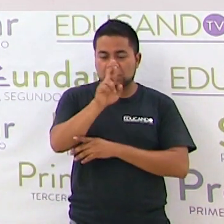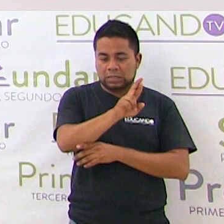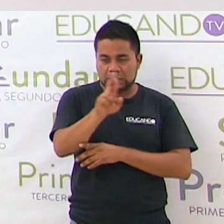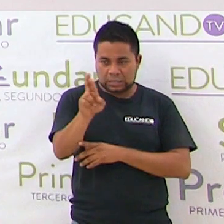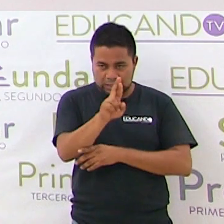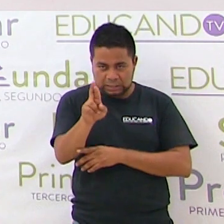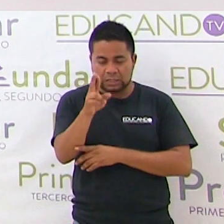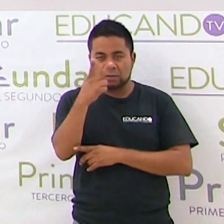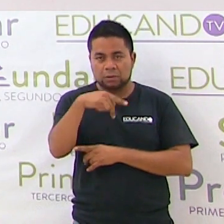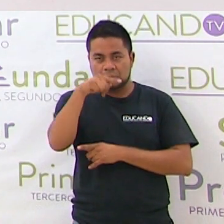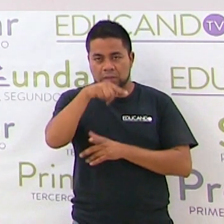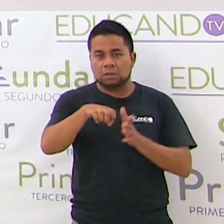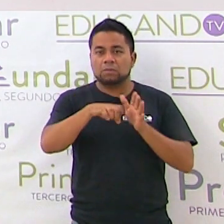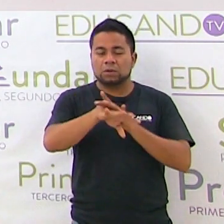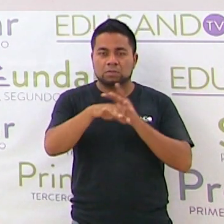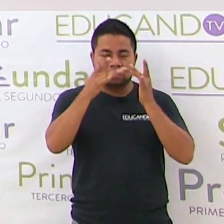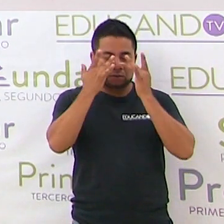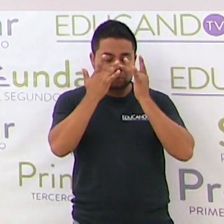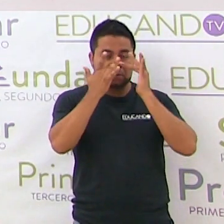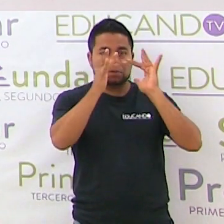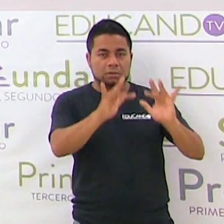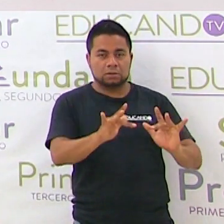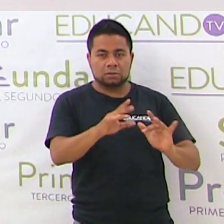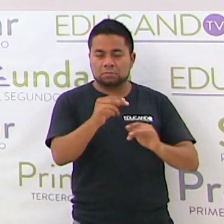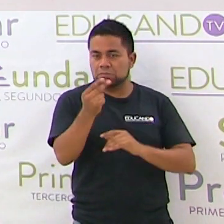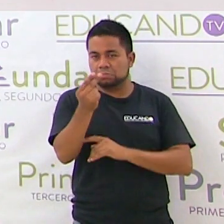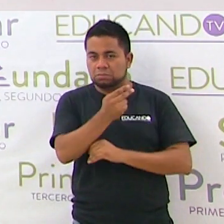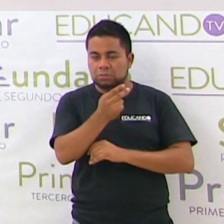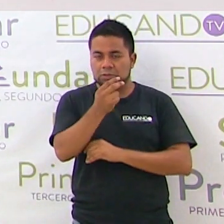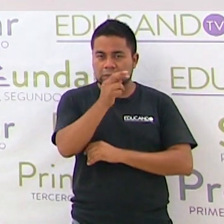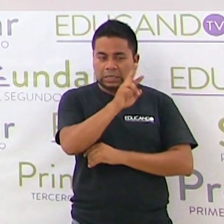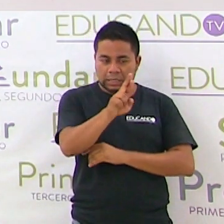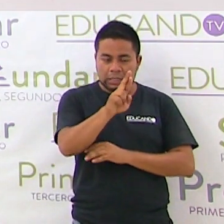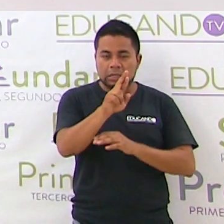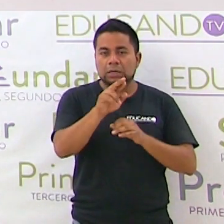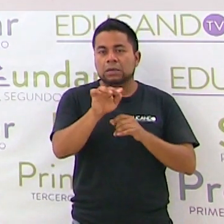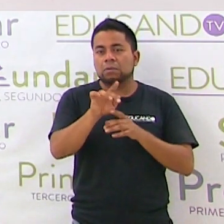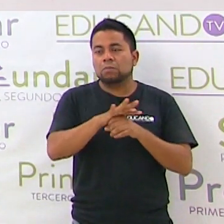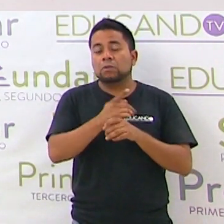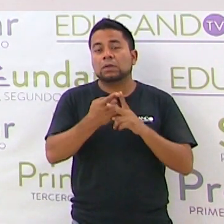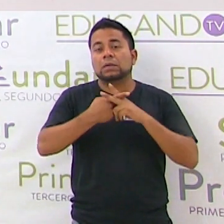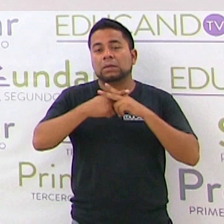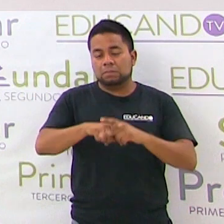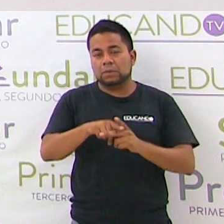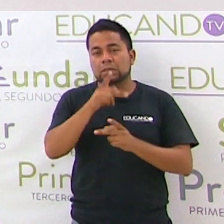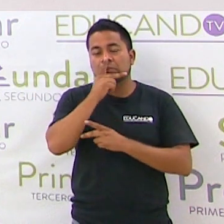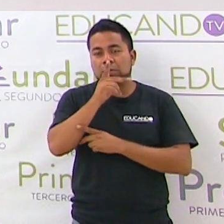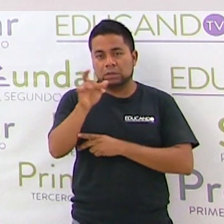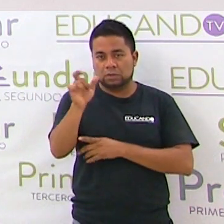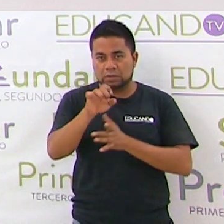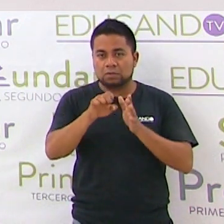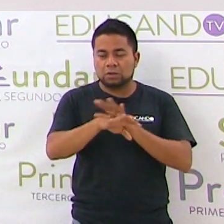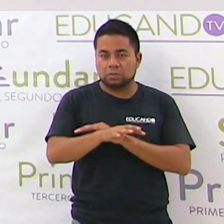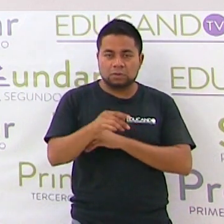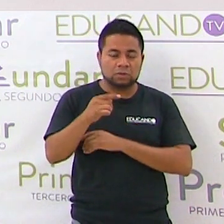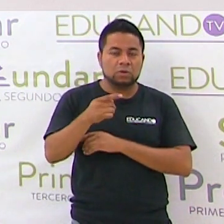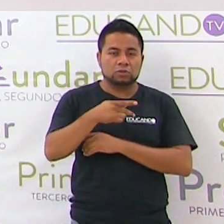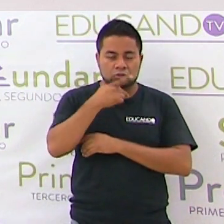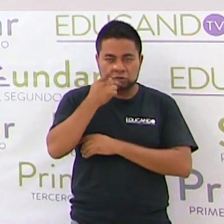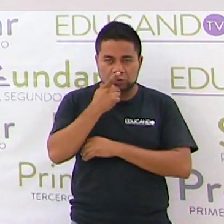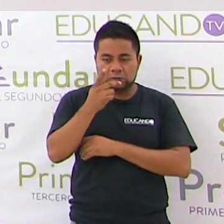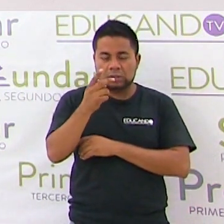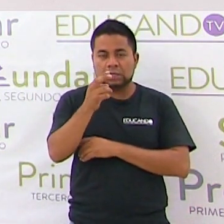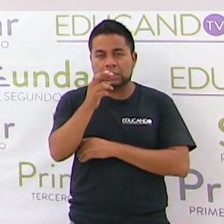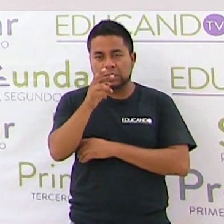Pero en este caso renunció, no requiere porque está al principio. Acuérdense, cuando el sonido de la R